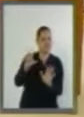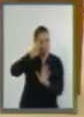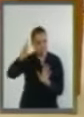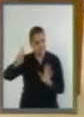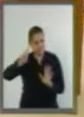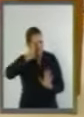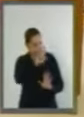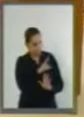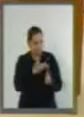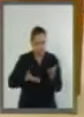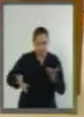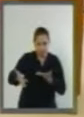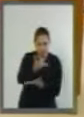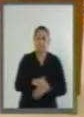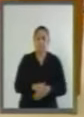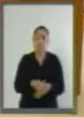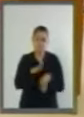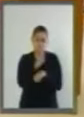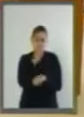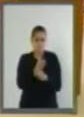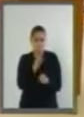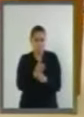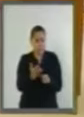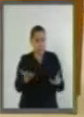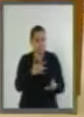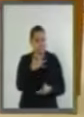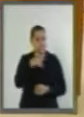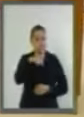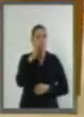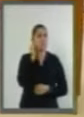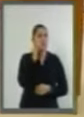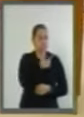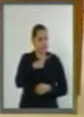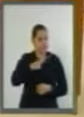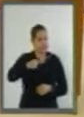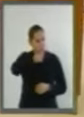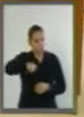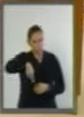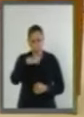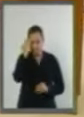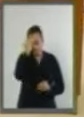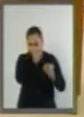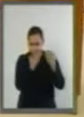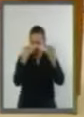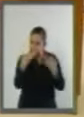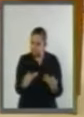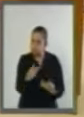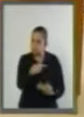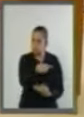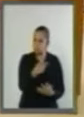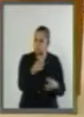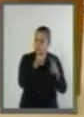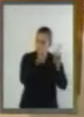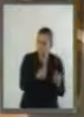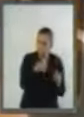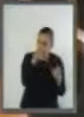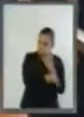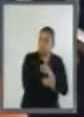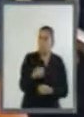esto en este Senado se analice de manera correcta. Condenamos estos ataques terroristas,